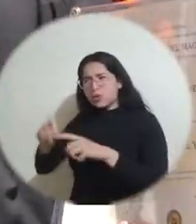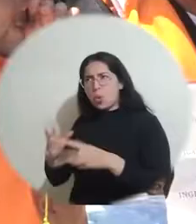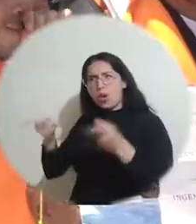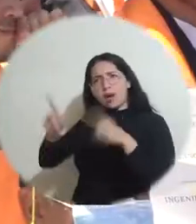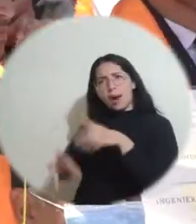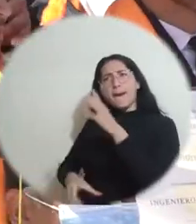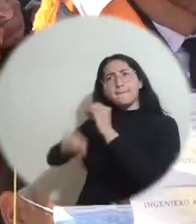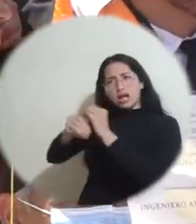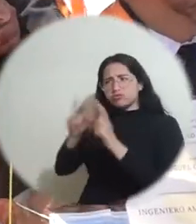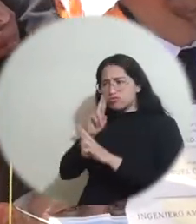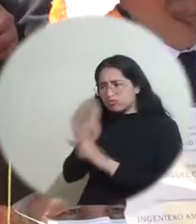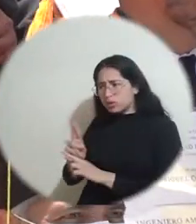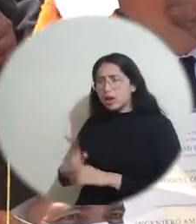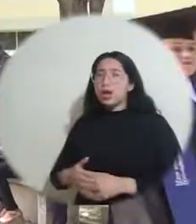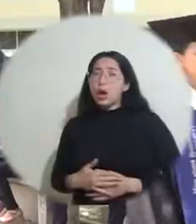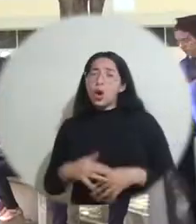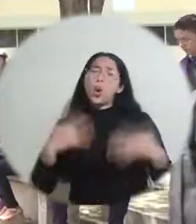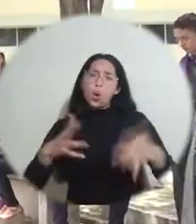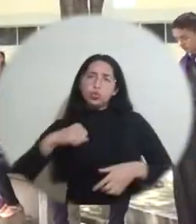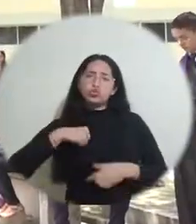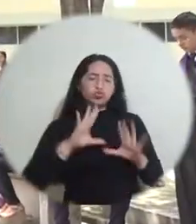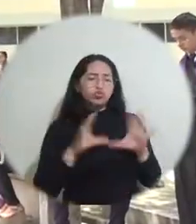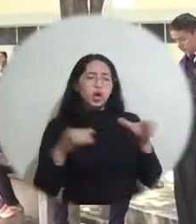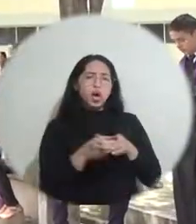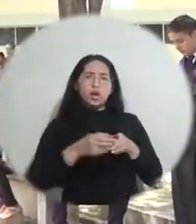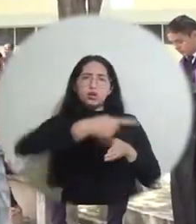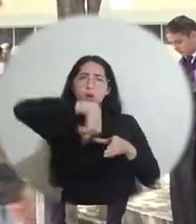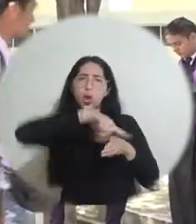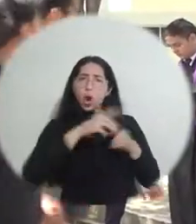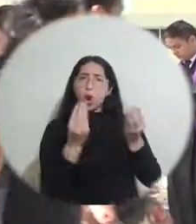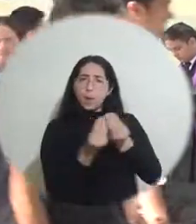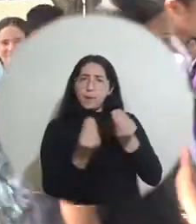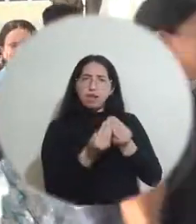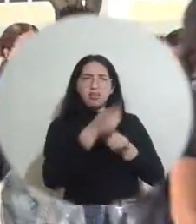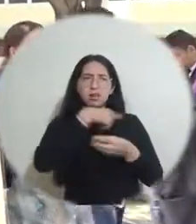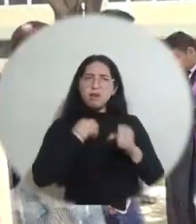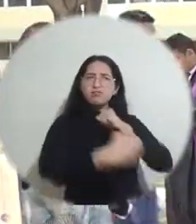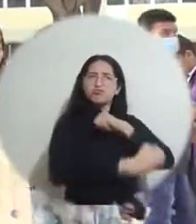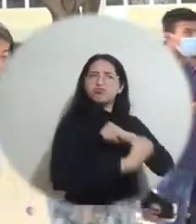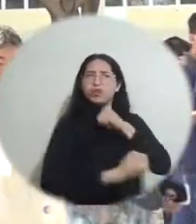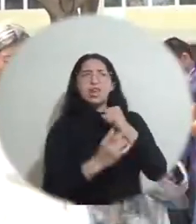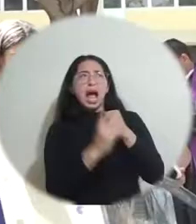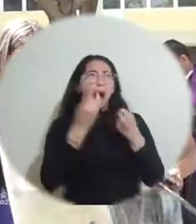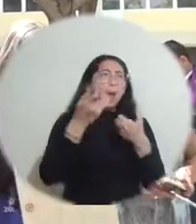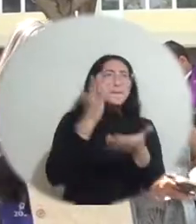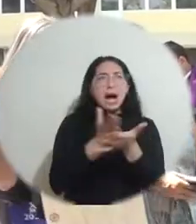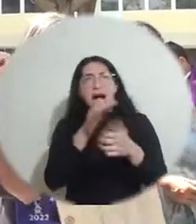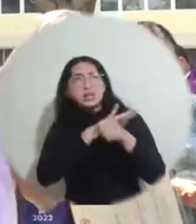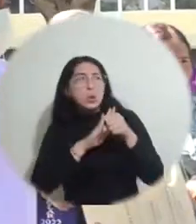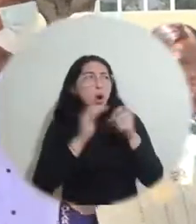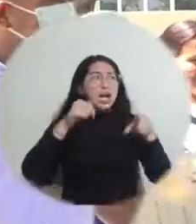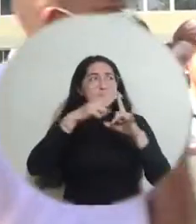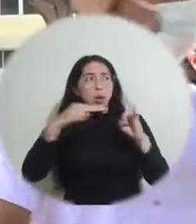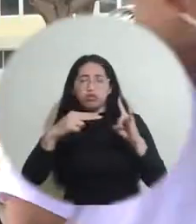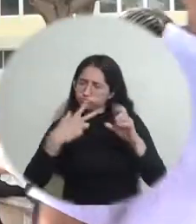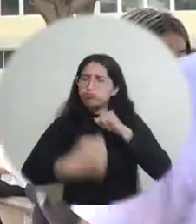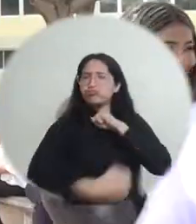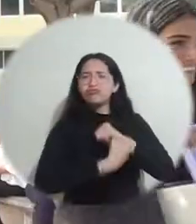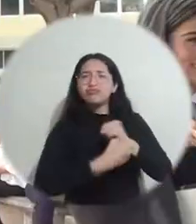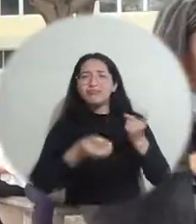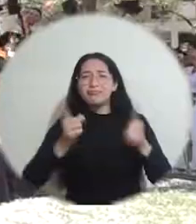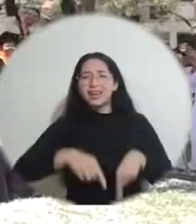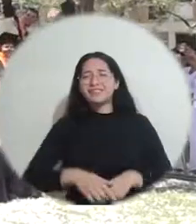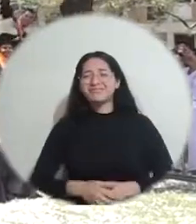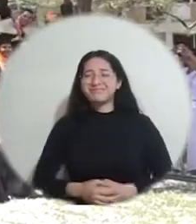su trabajo de grado. Tuve un gran equipo de compañeros que me ayudaron a afrontar pues todas las situaciones que se